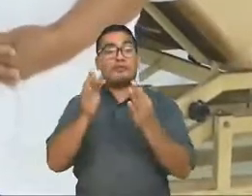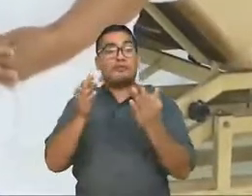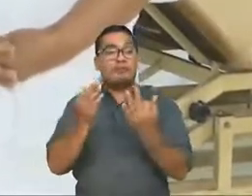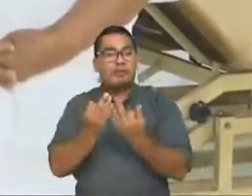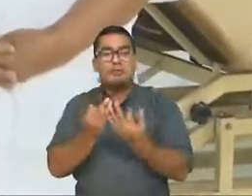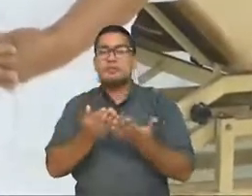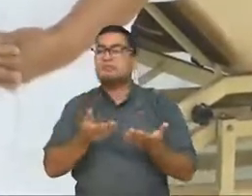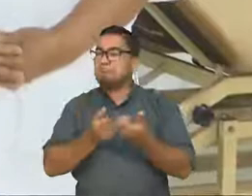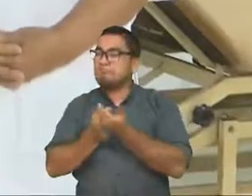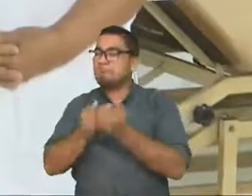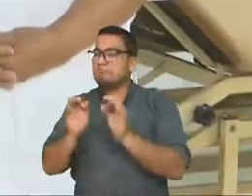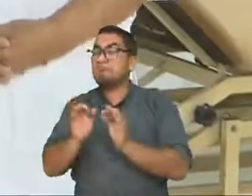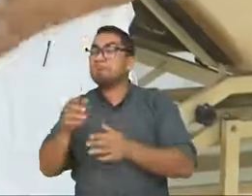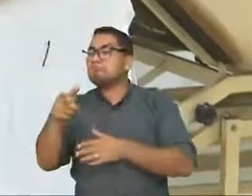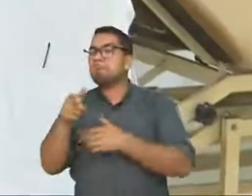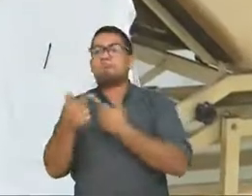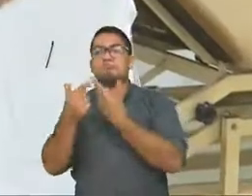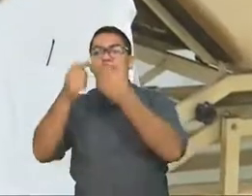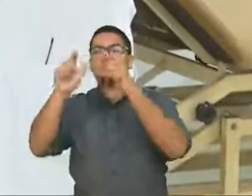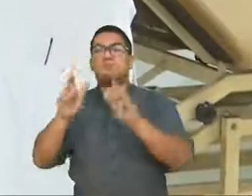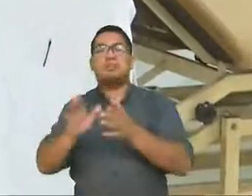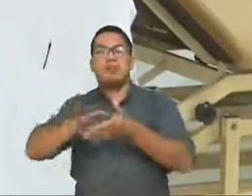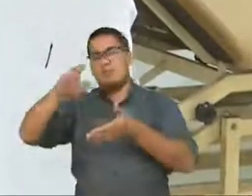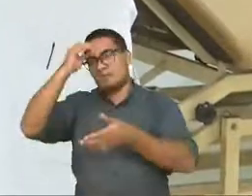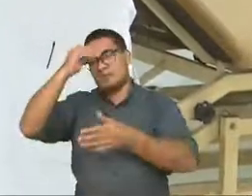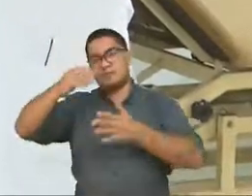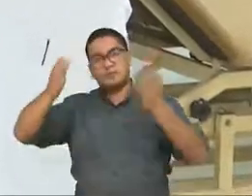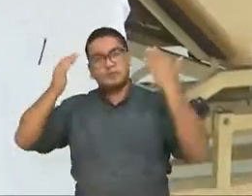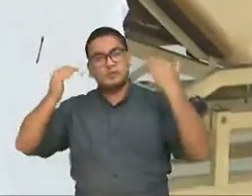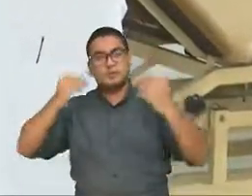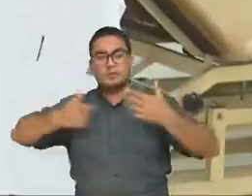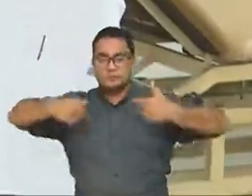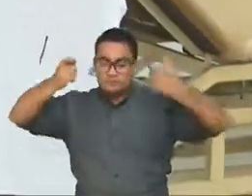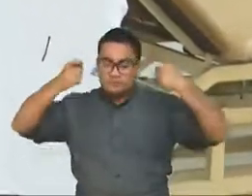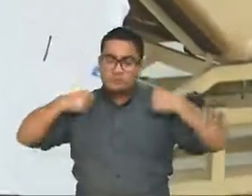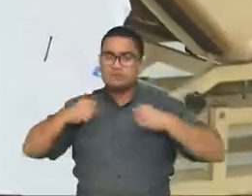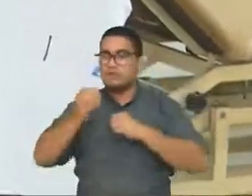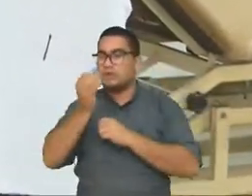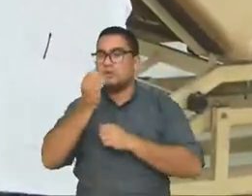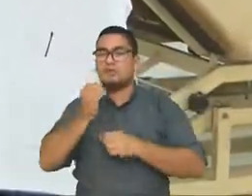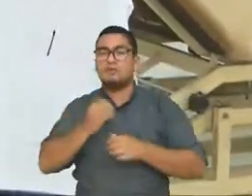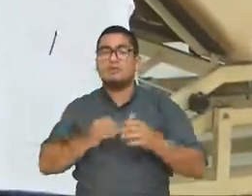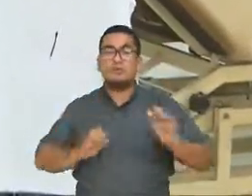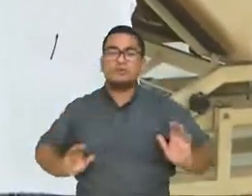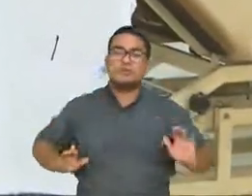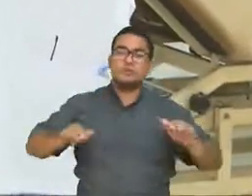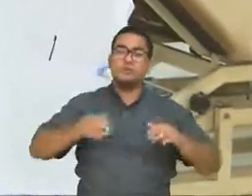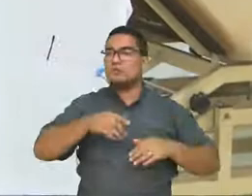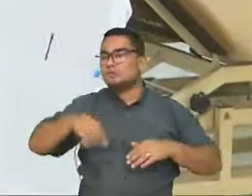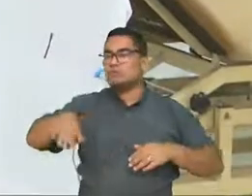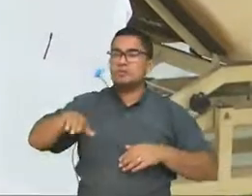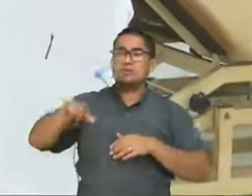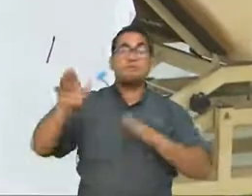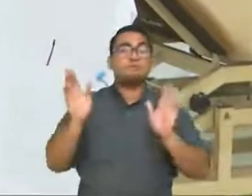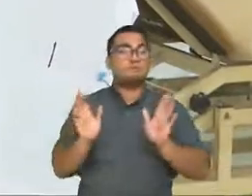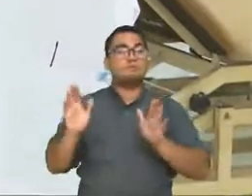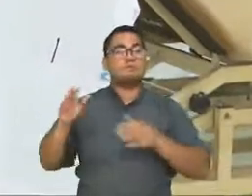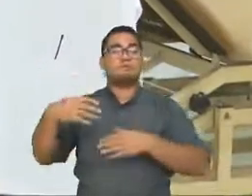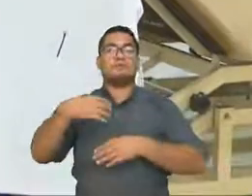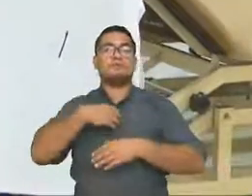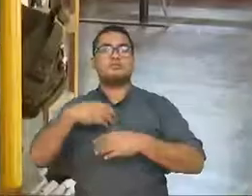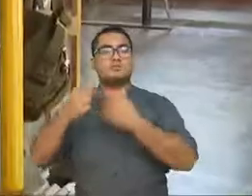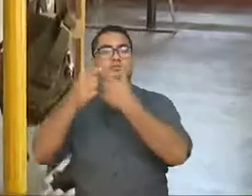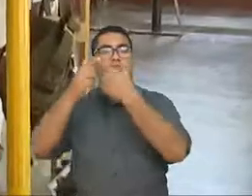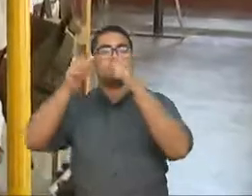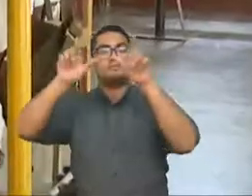las actividades de la vida diaria, como es bañarse, vestirse, comer, trasladarse, ser totalmente independiente de la familia.